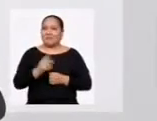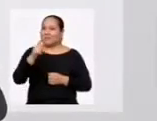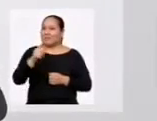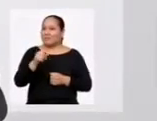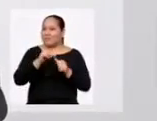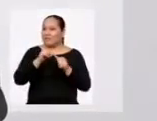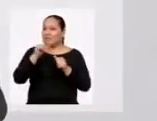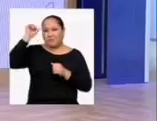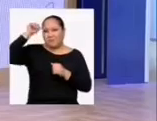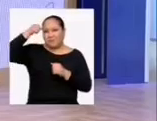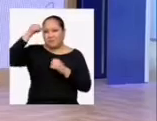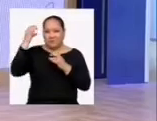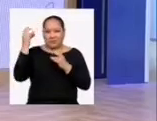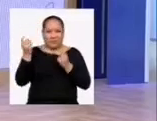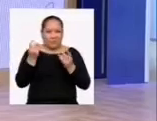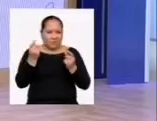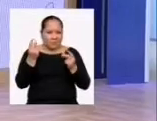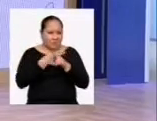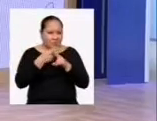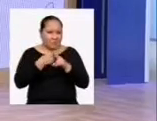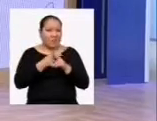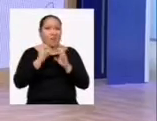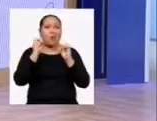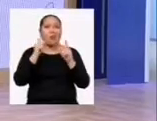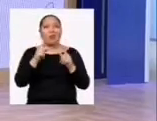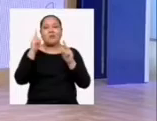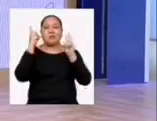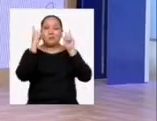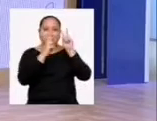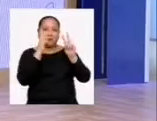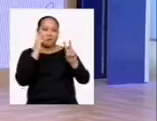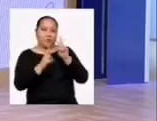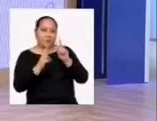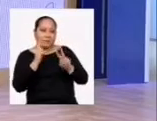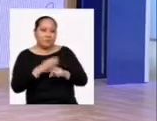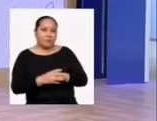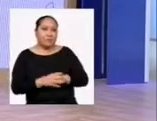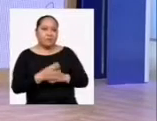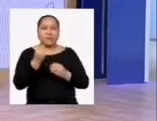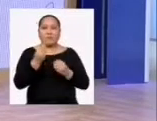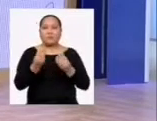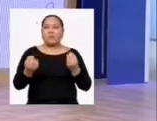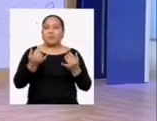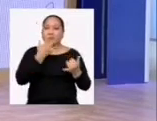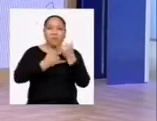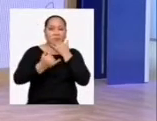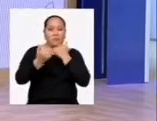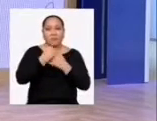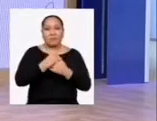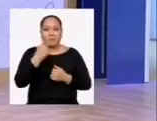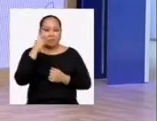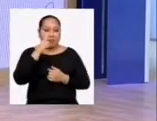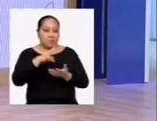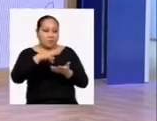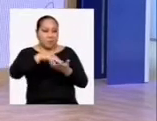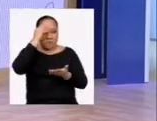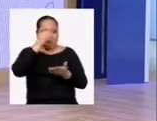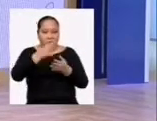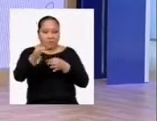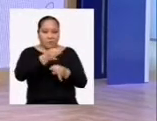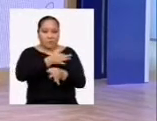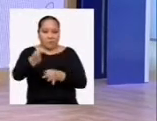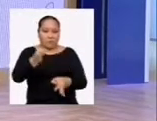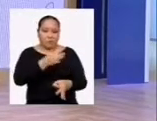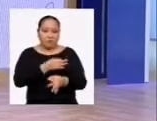un repaso breve? Bueno, hasta ahora hemos identificado varios errores comunes. Hemos aprendido a reemplazar